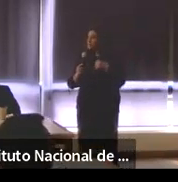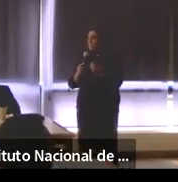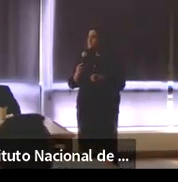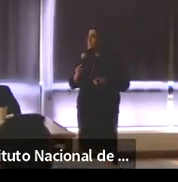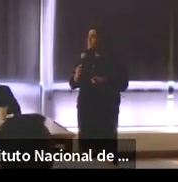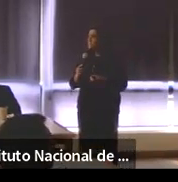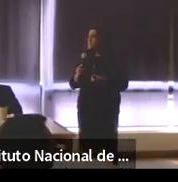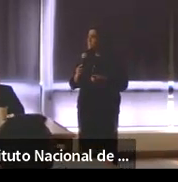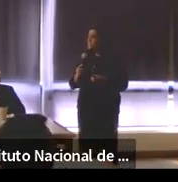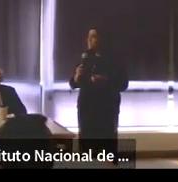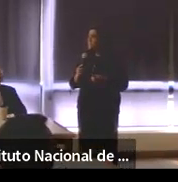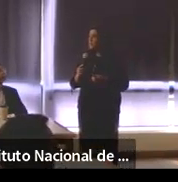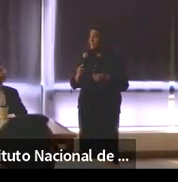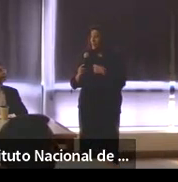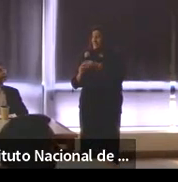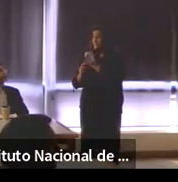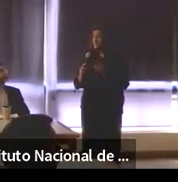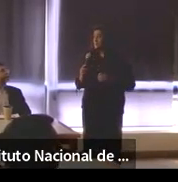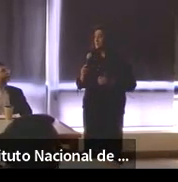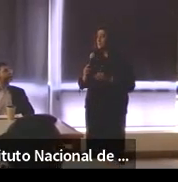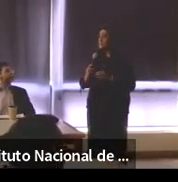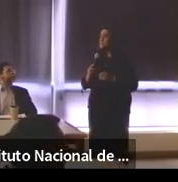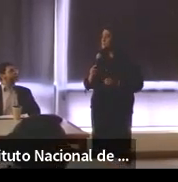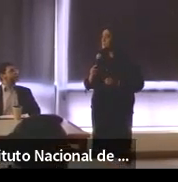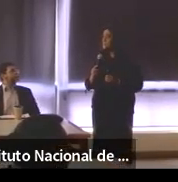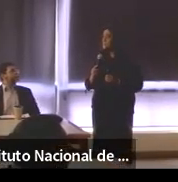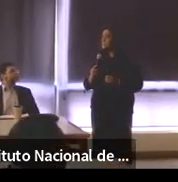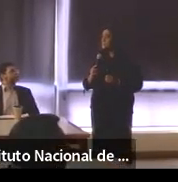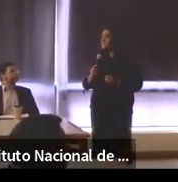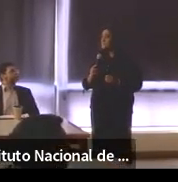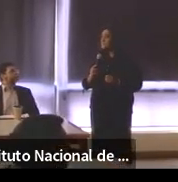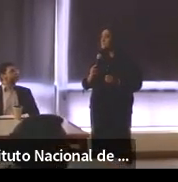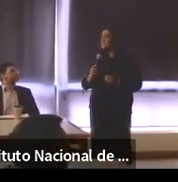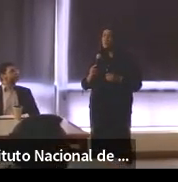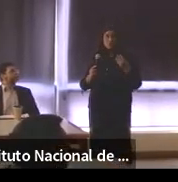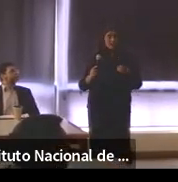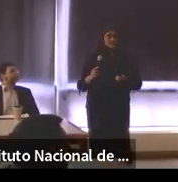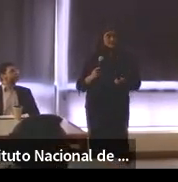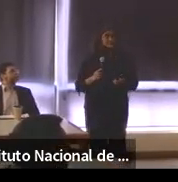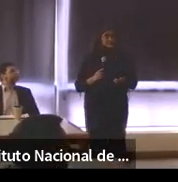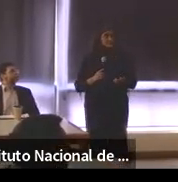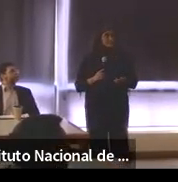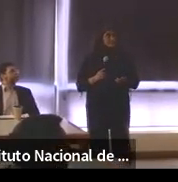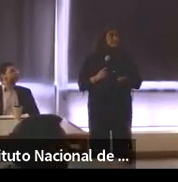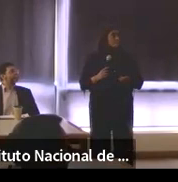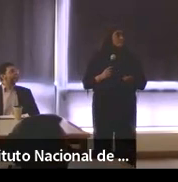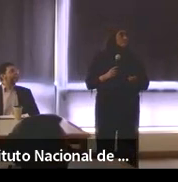Si tú tomas partido en ese conflicto y no eres parte de él no juzgues escucha